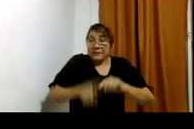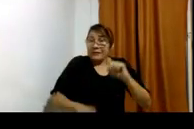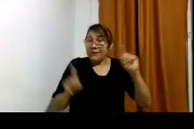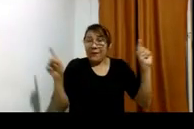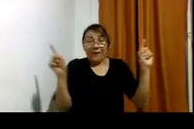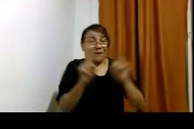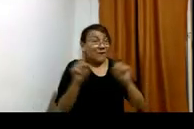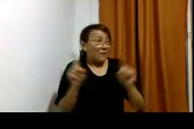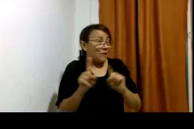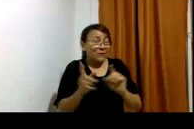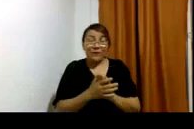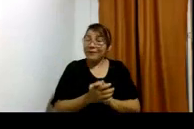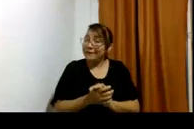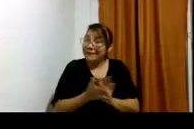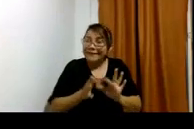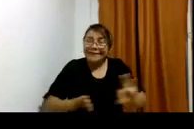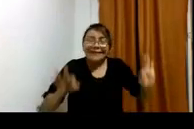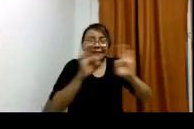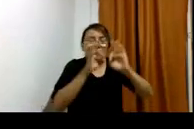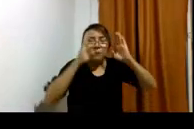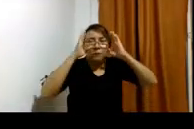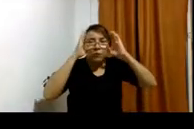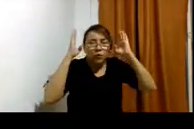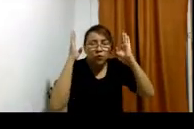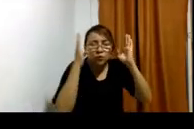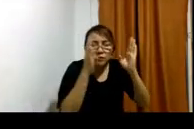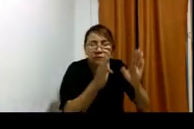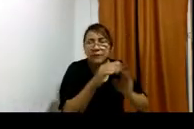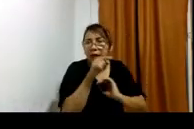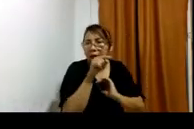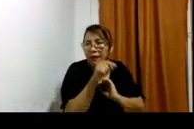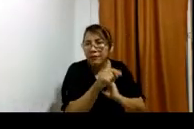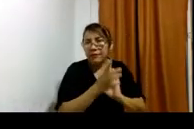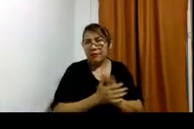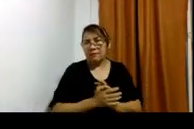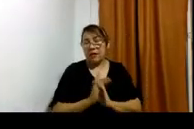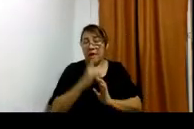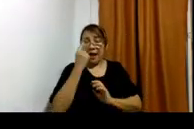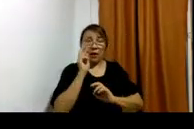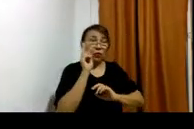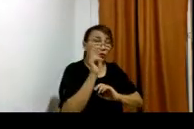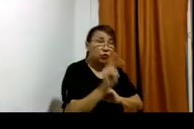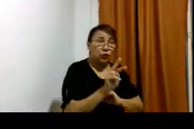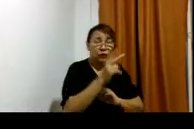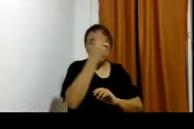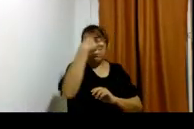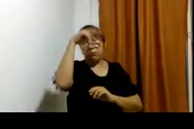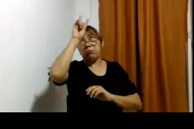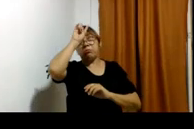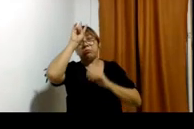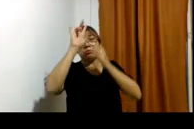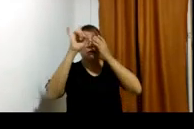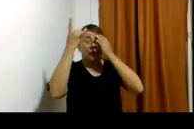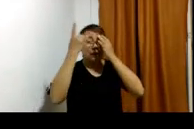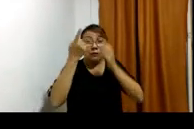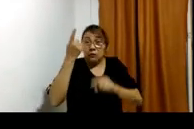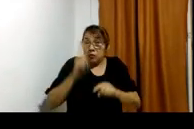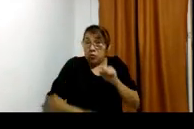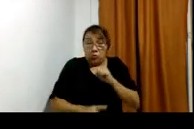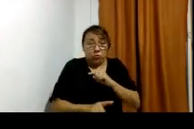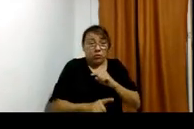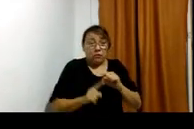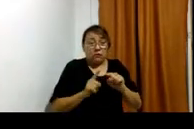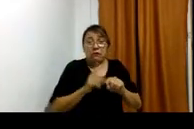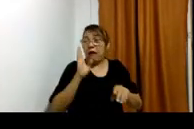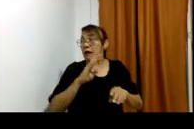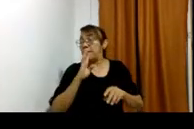pudo haber una variación importante del estado de conciencia del paciente que yo no lo detecté. Entonces, no, nada, yo no lo puedo dejar solo en ningún momento, o